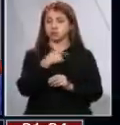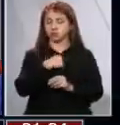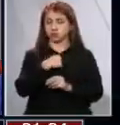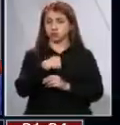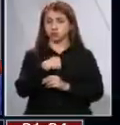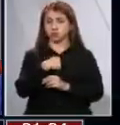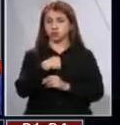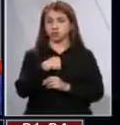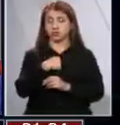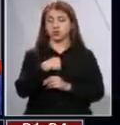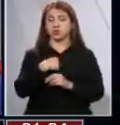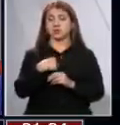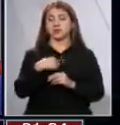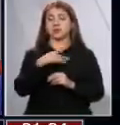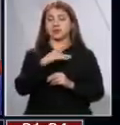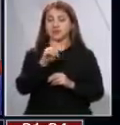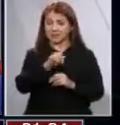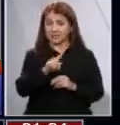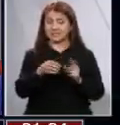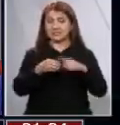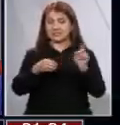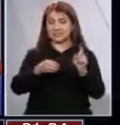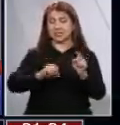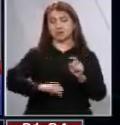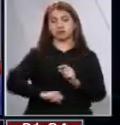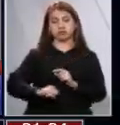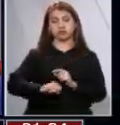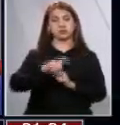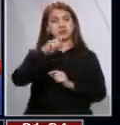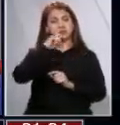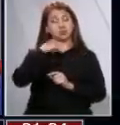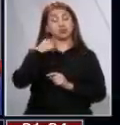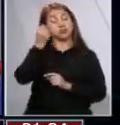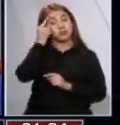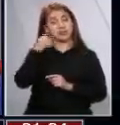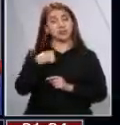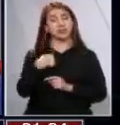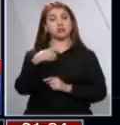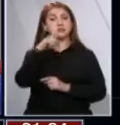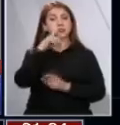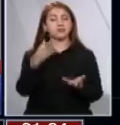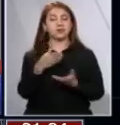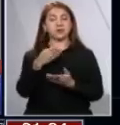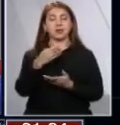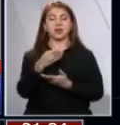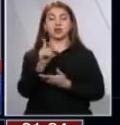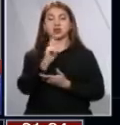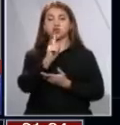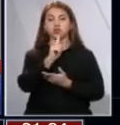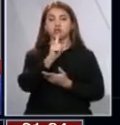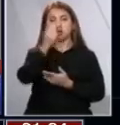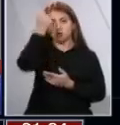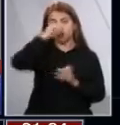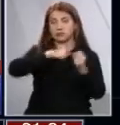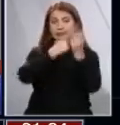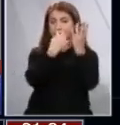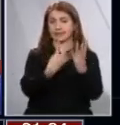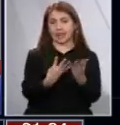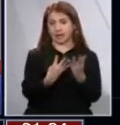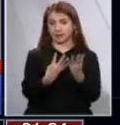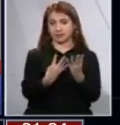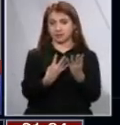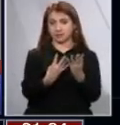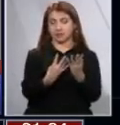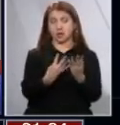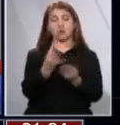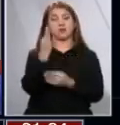de despenalización del aborto, que despenalización, entiendo yo, es solo no penalizar, no dejar tras las